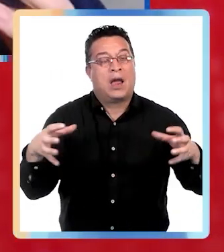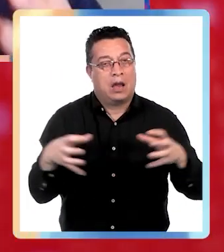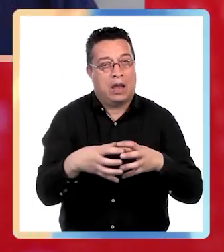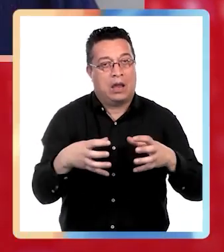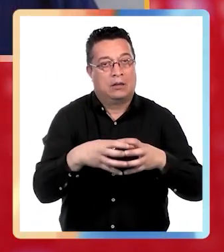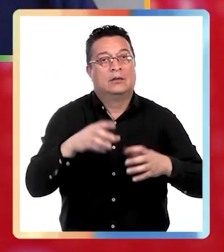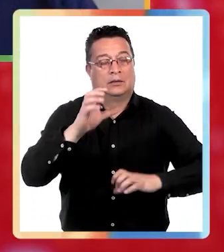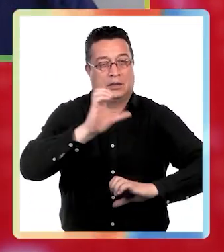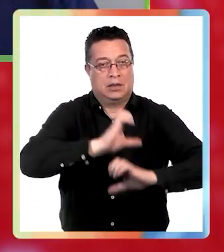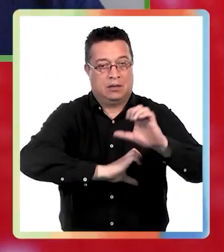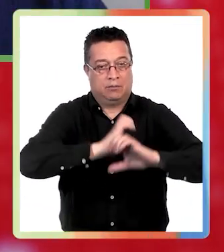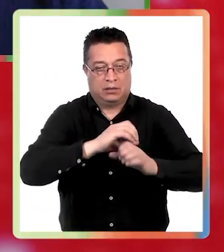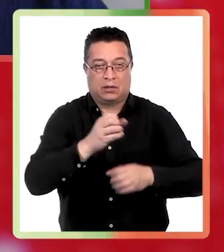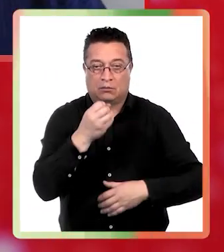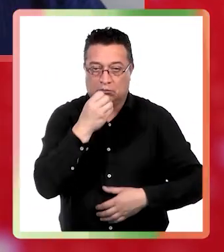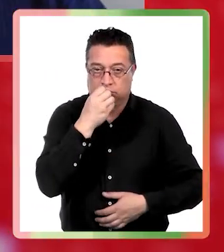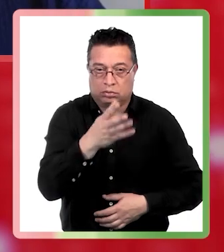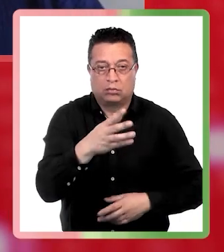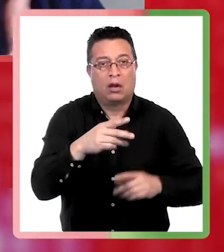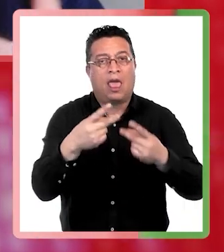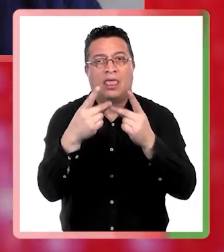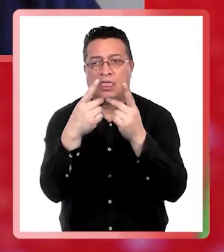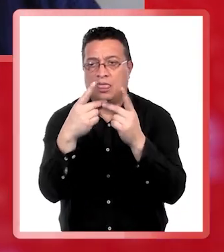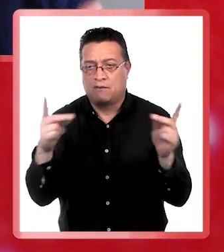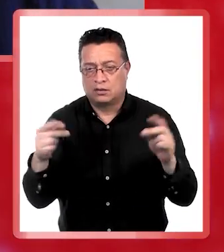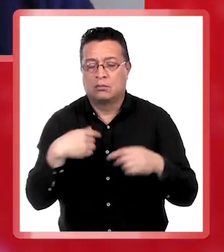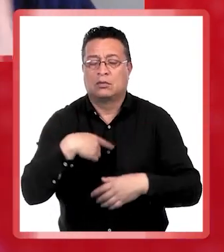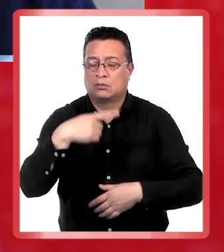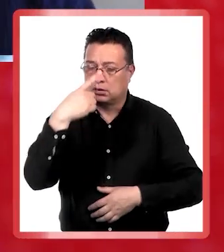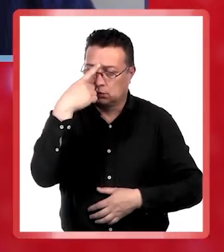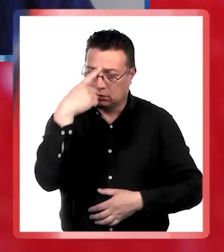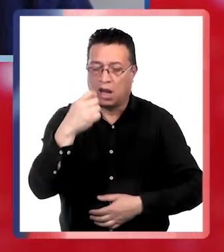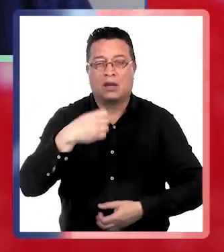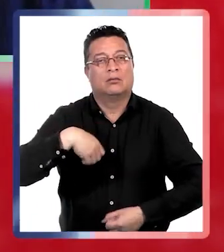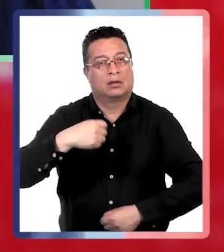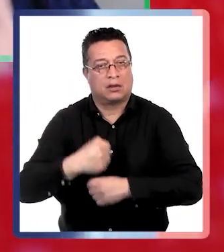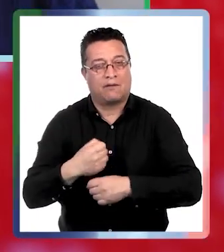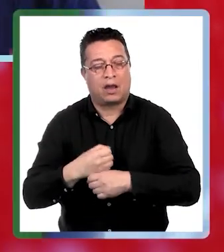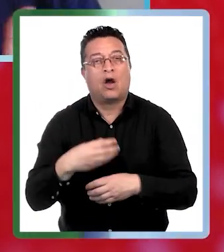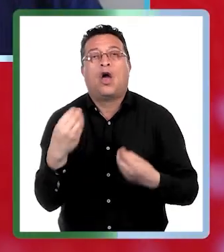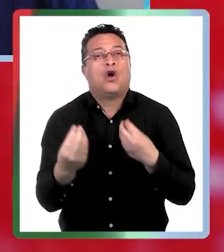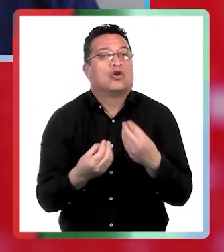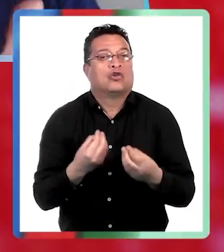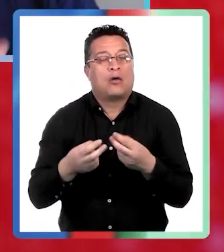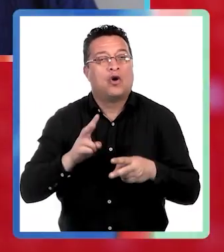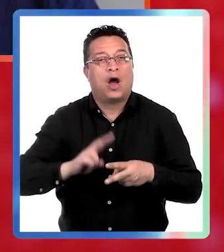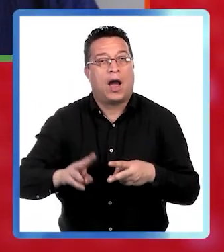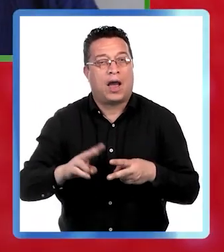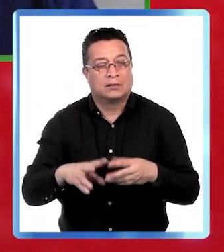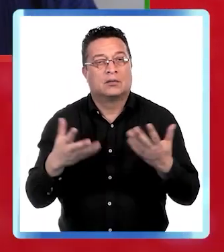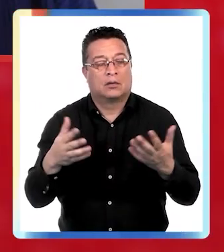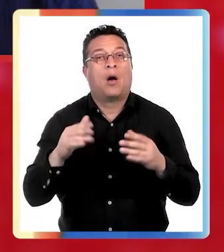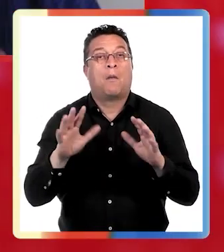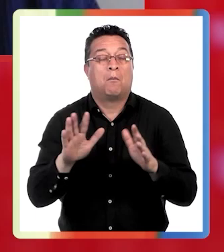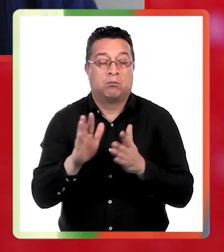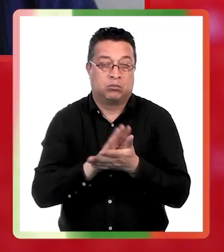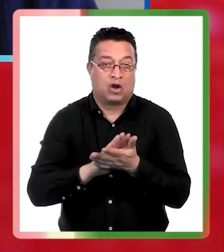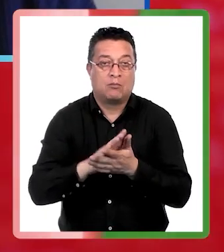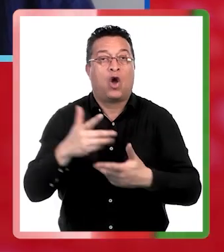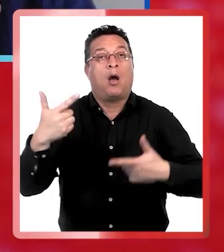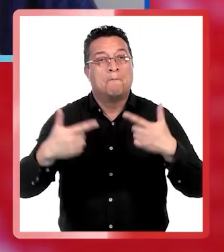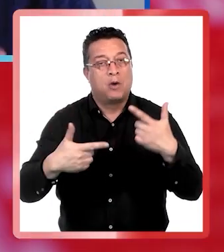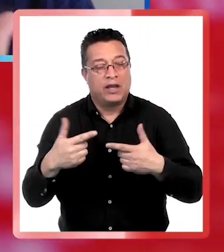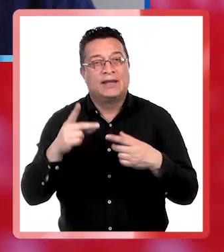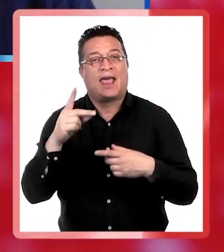declaración corporativa de la organización de que la diversidad va a ser tomada en serio. Y eso se hace a través de instrumentos como